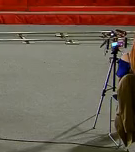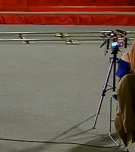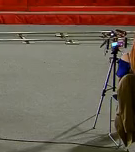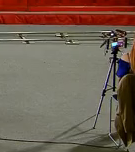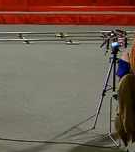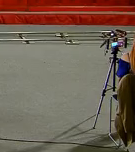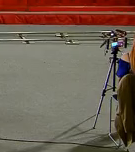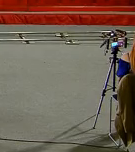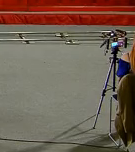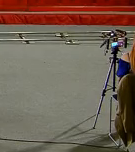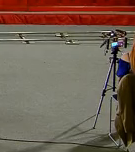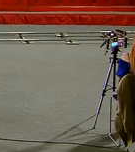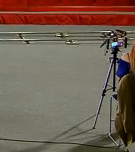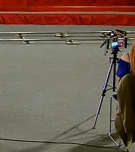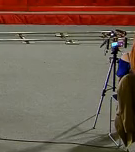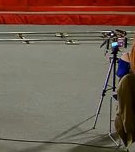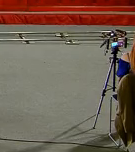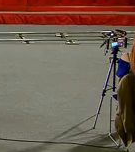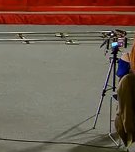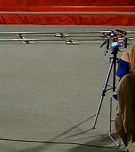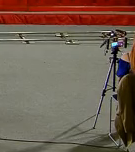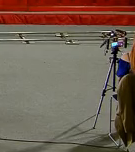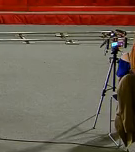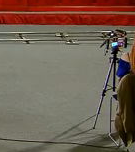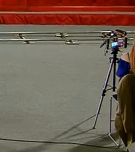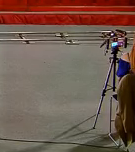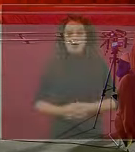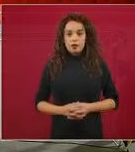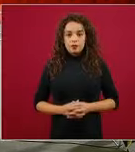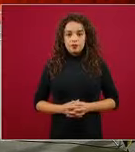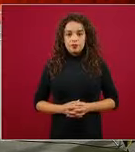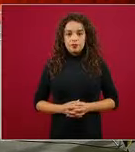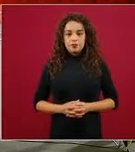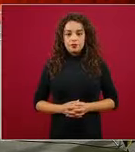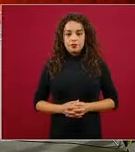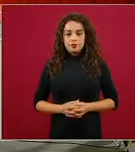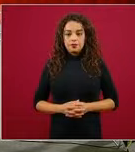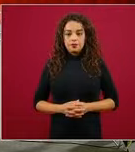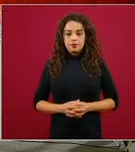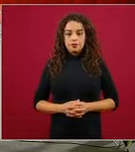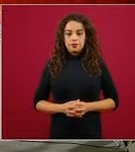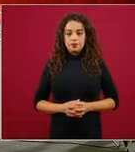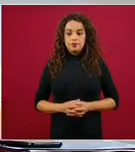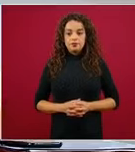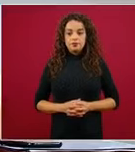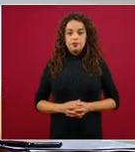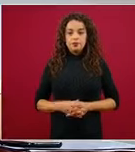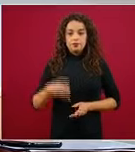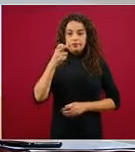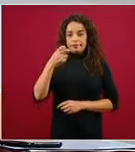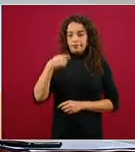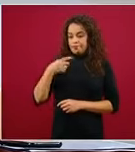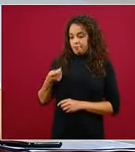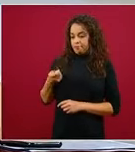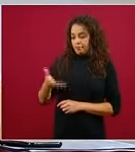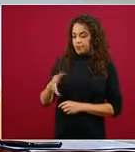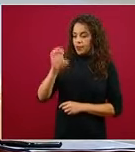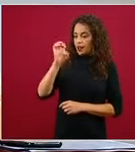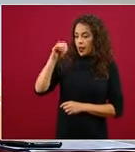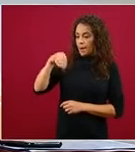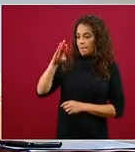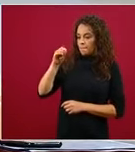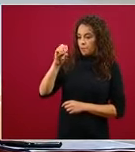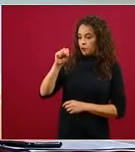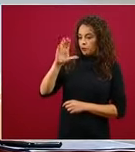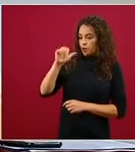favor, tenemos a lo que señalé como emboscado, porque todavía no sabemos.